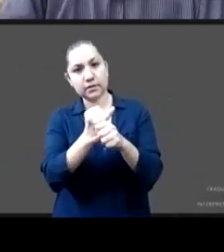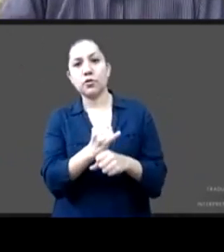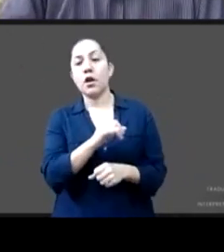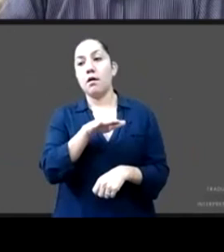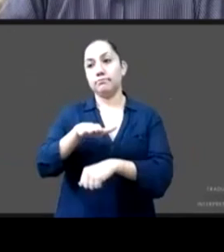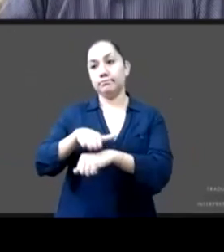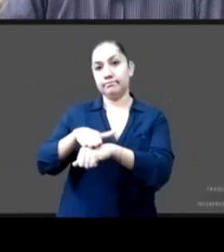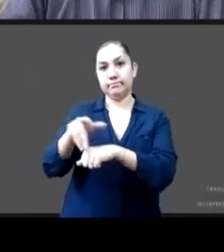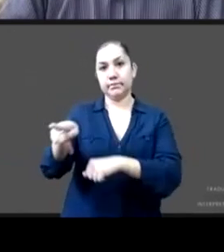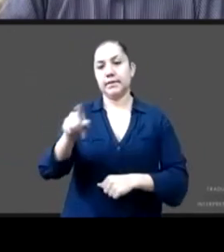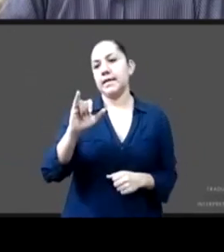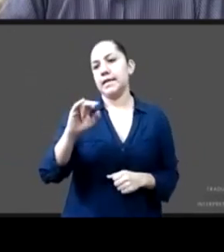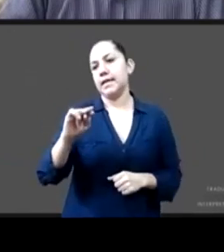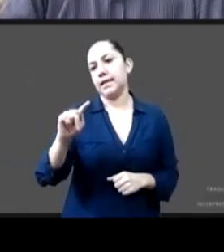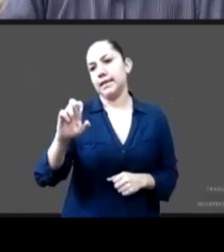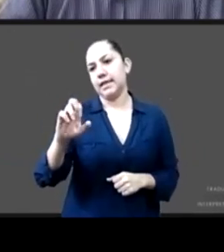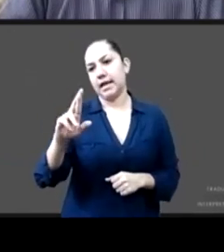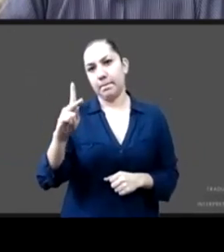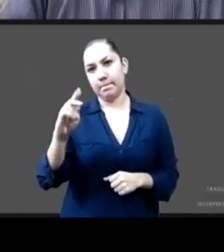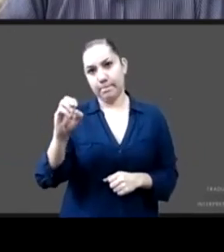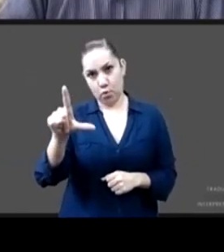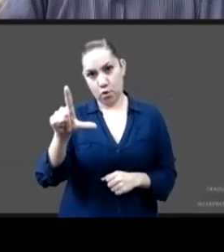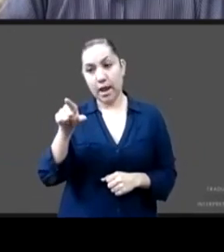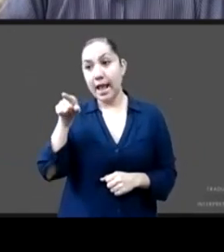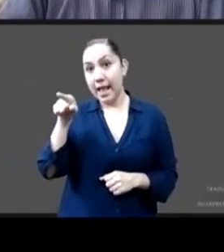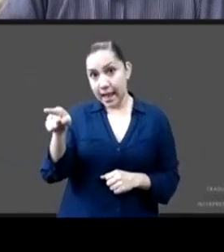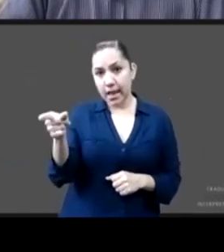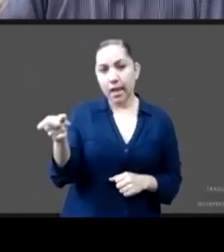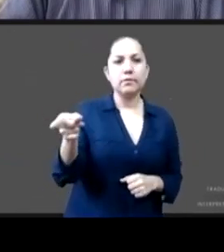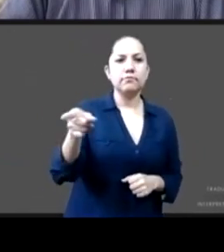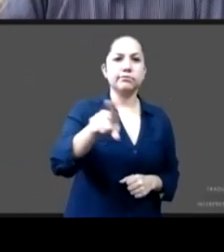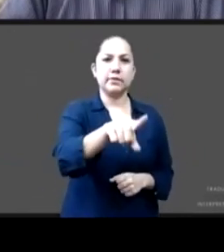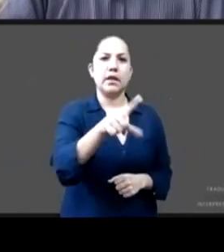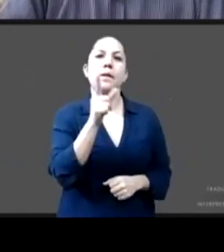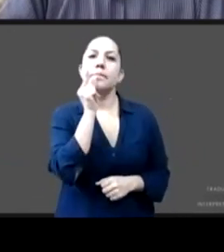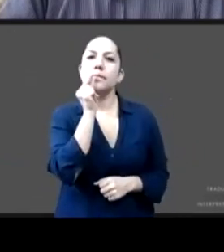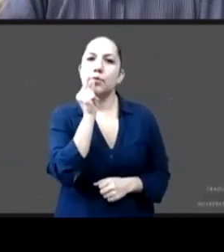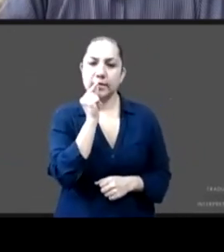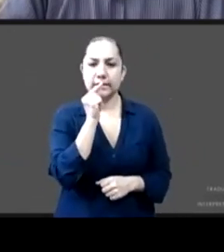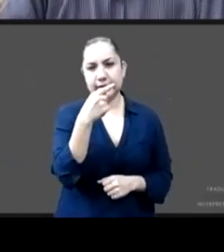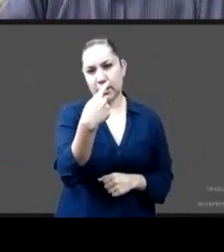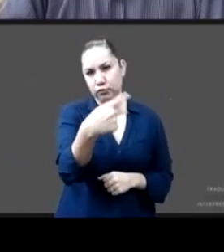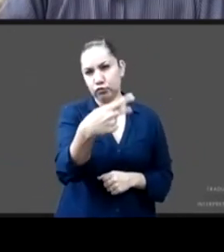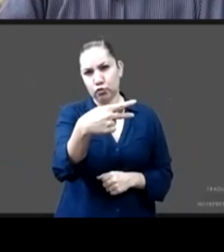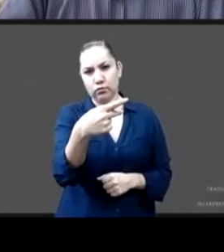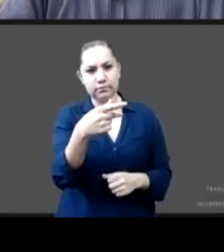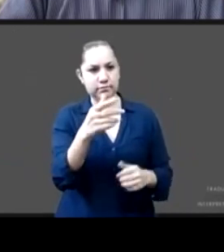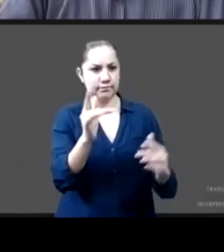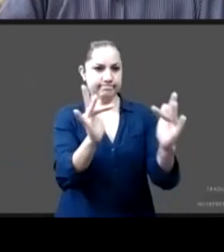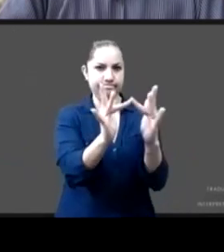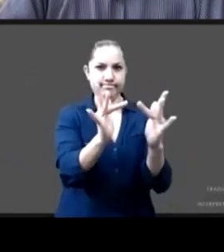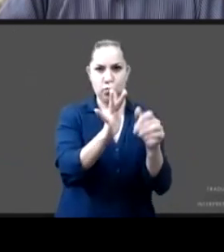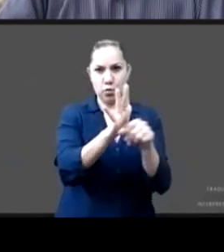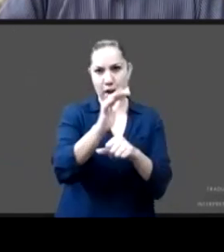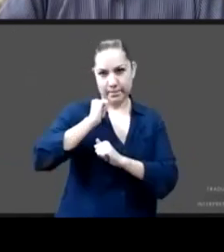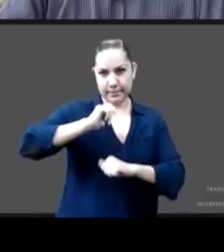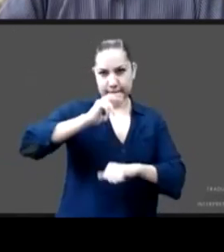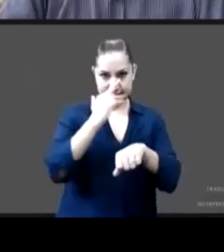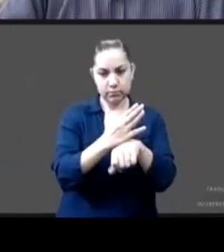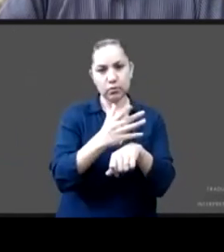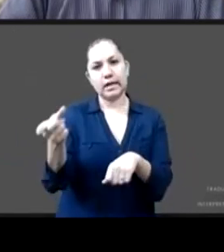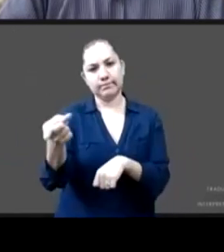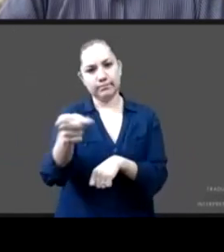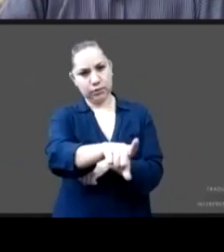Interpol luego se pondrá en contacto con la policía que le compete. De